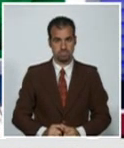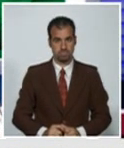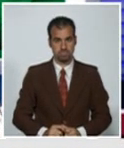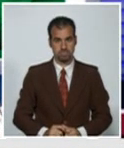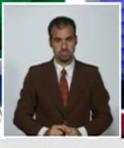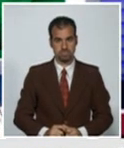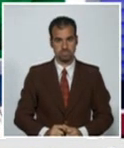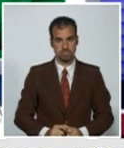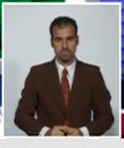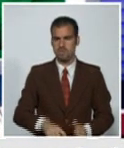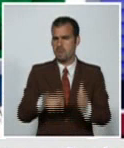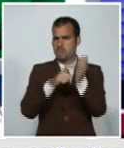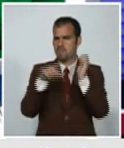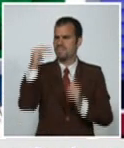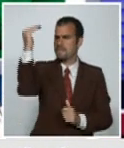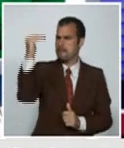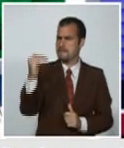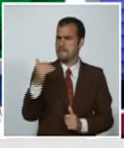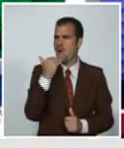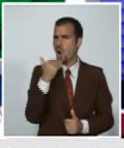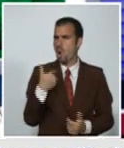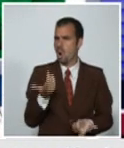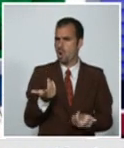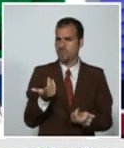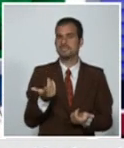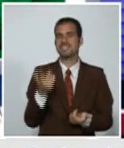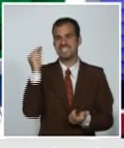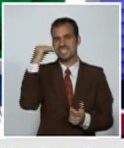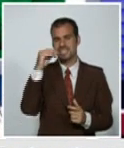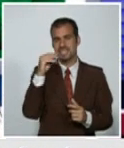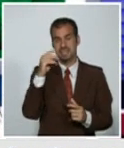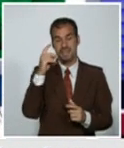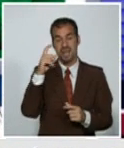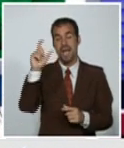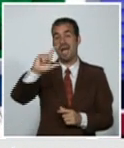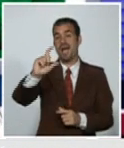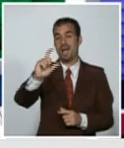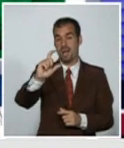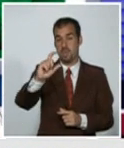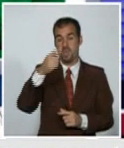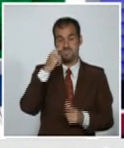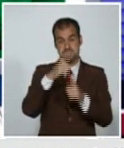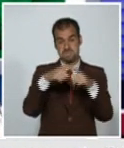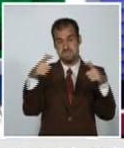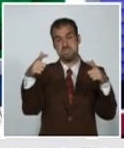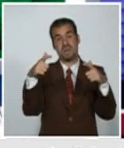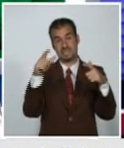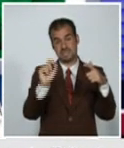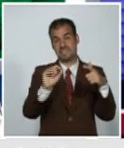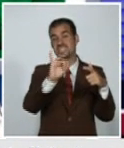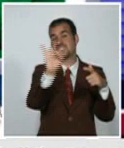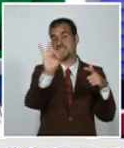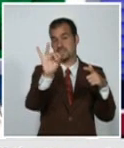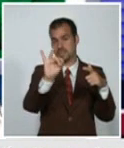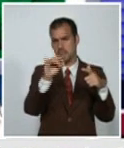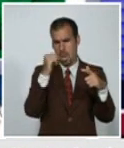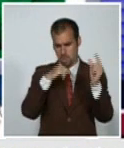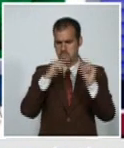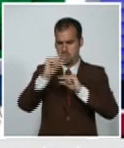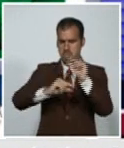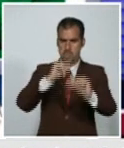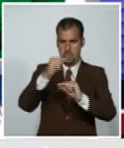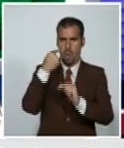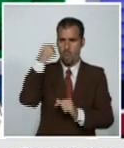Las provincias con mayor número, Camagüey, que se incrementa en 77. Vamos a irlo viendo uno por